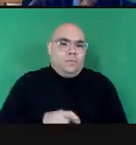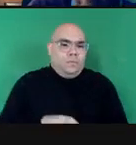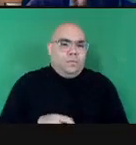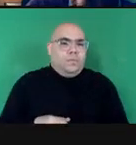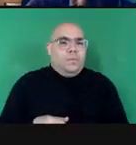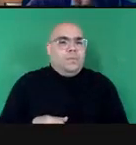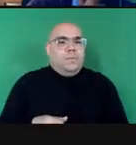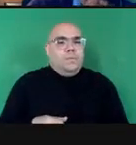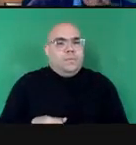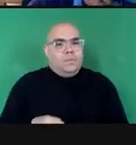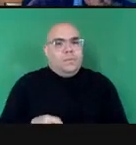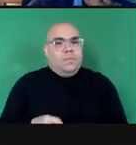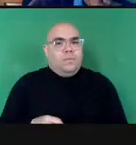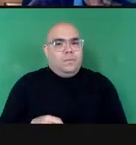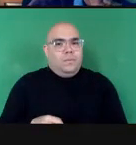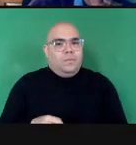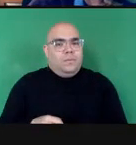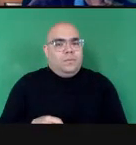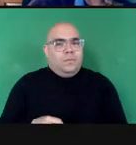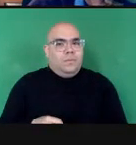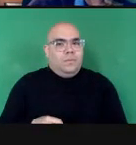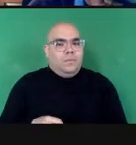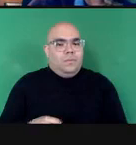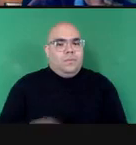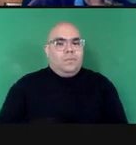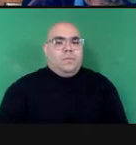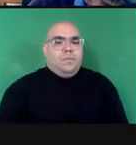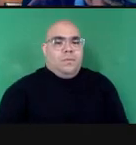perdón, se pasó ahora.